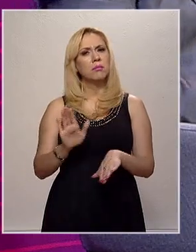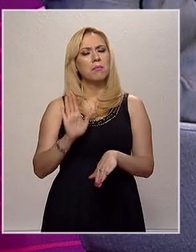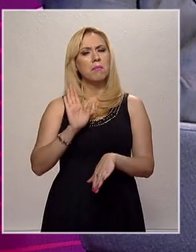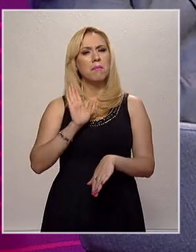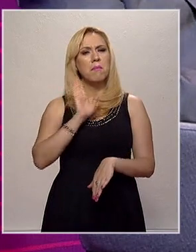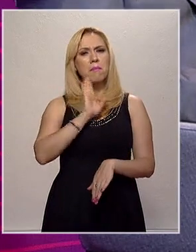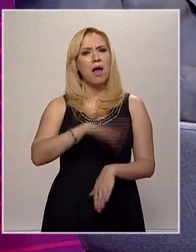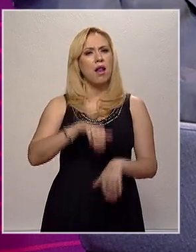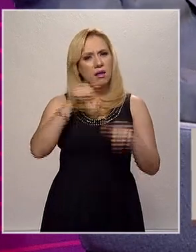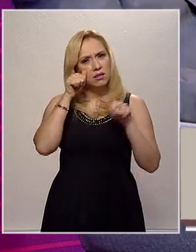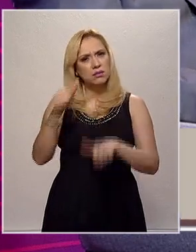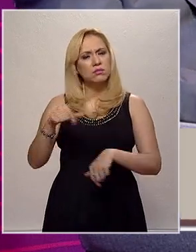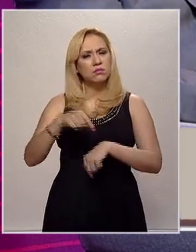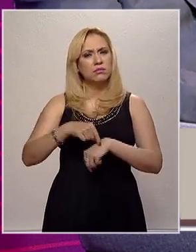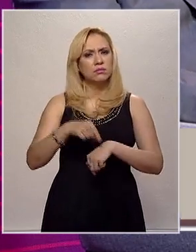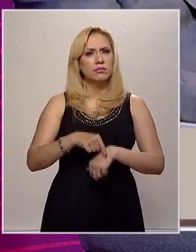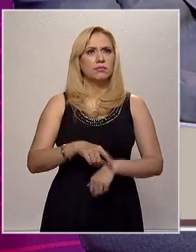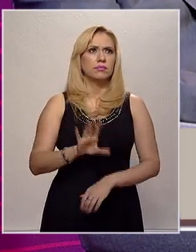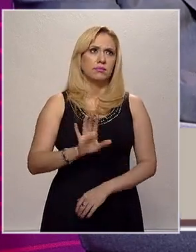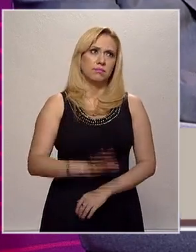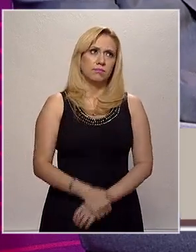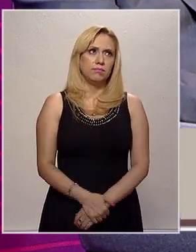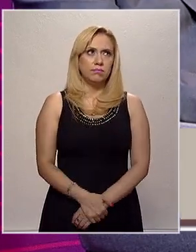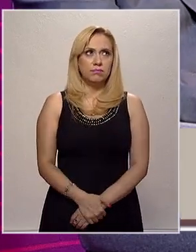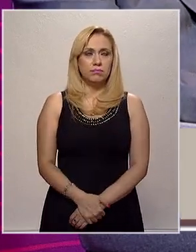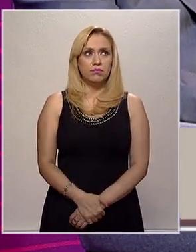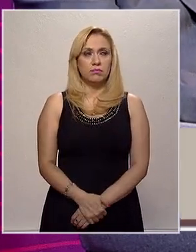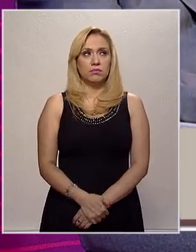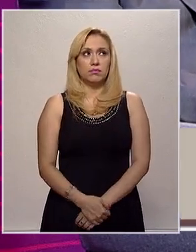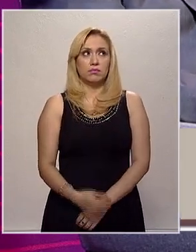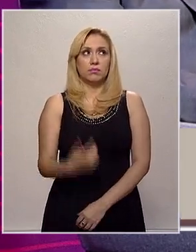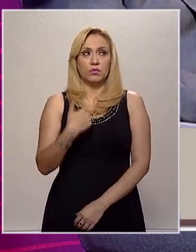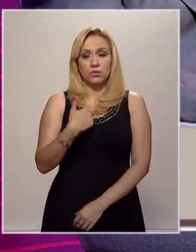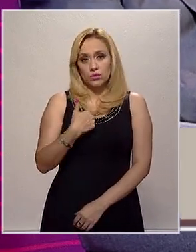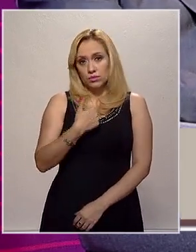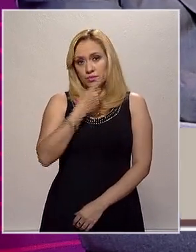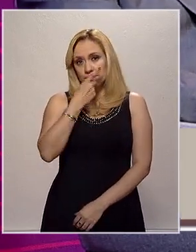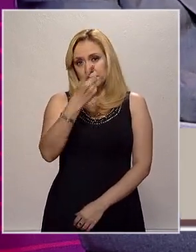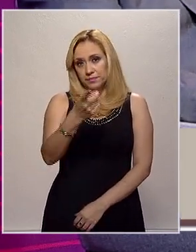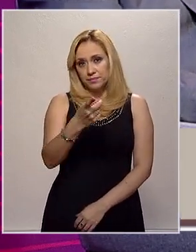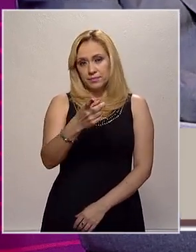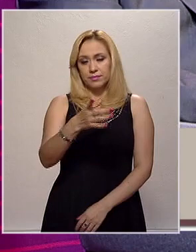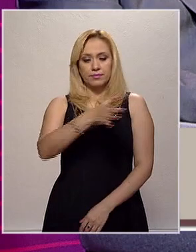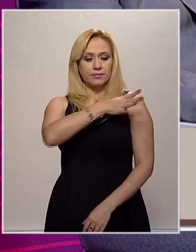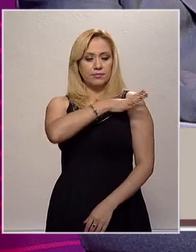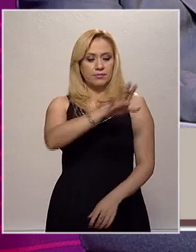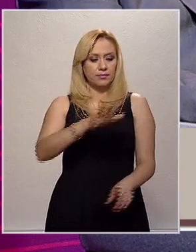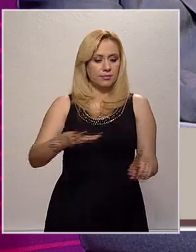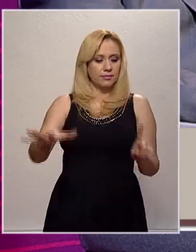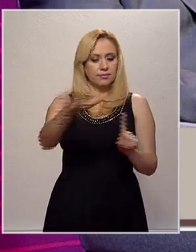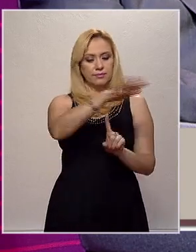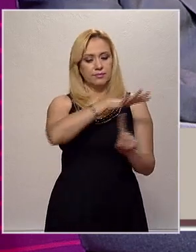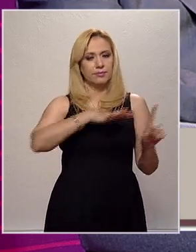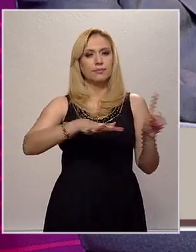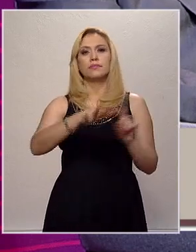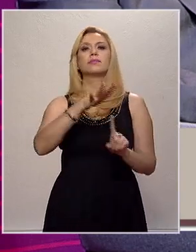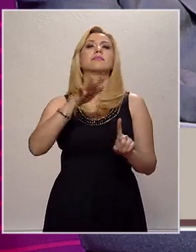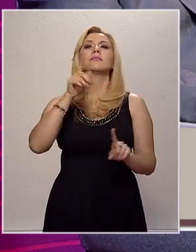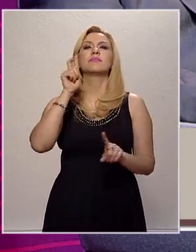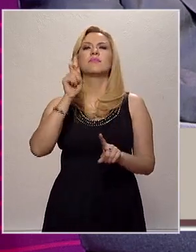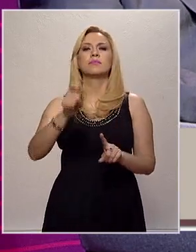Ok. Bien, mira, yo empezaría por decir algo más general y es, tendríamos que empezar a